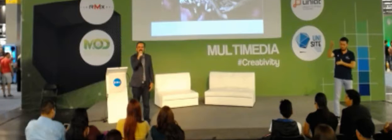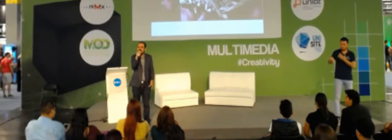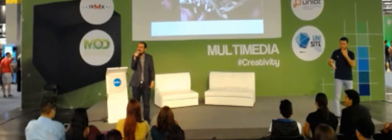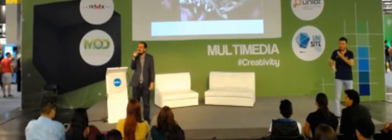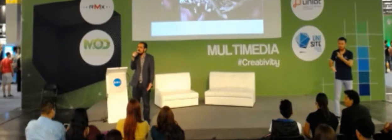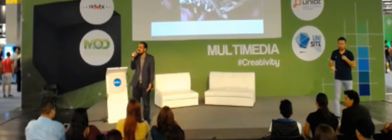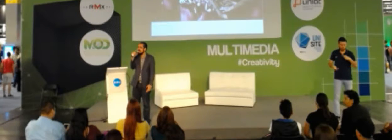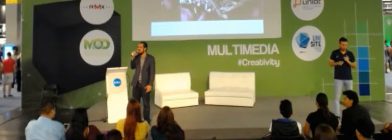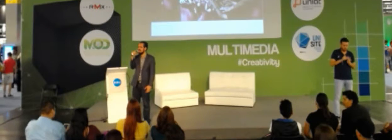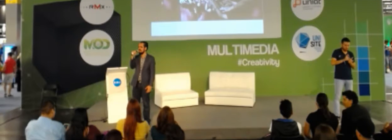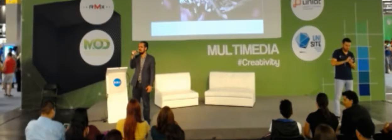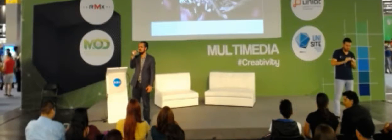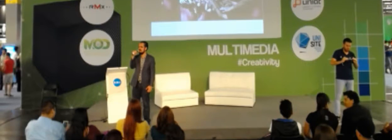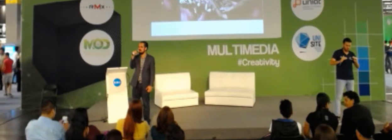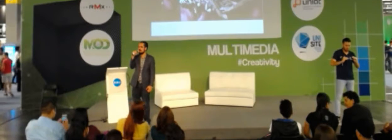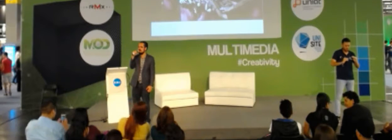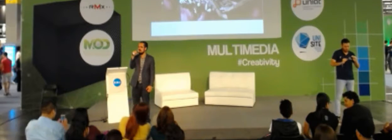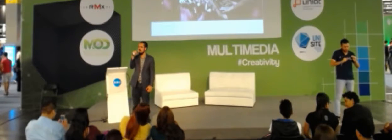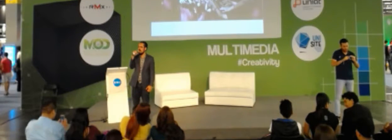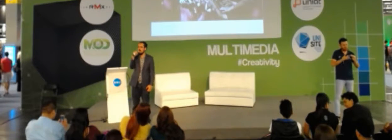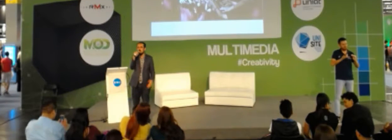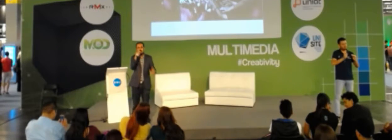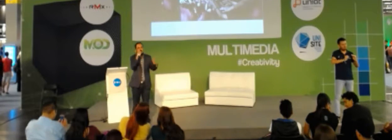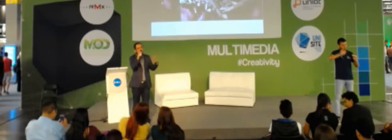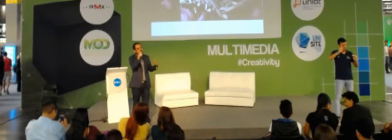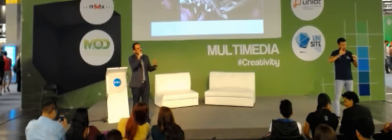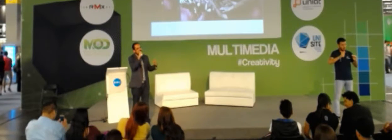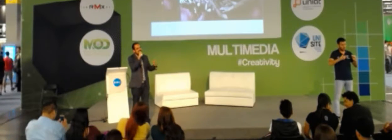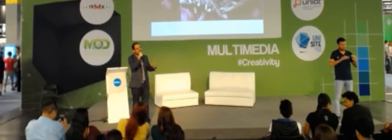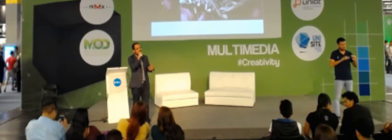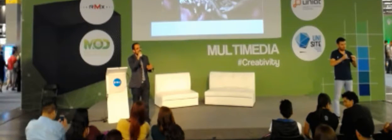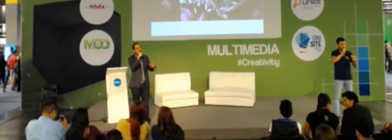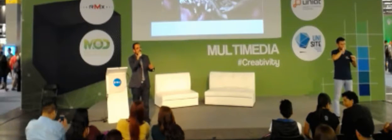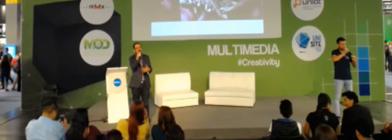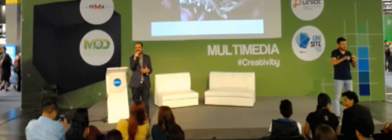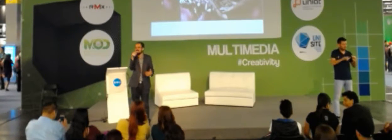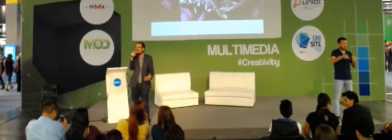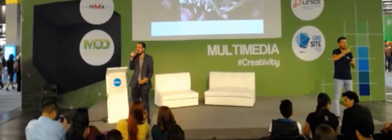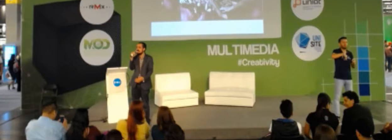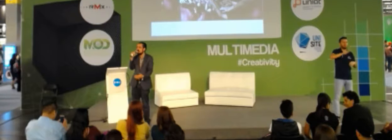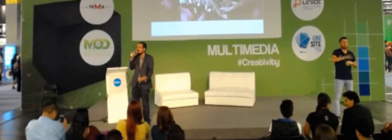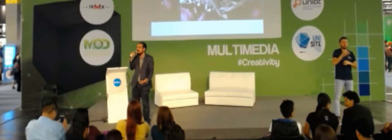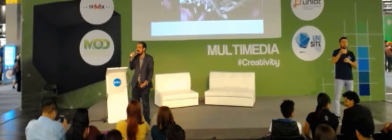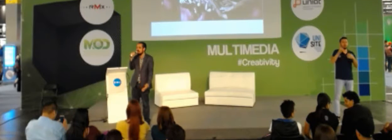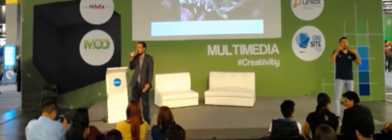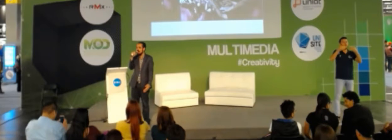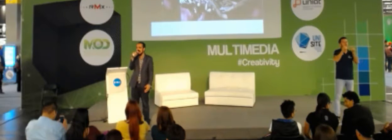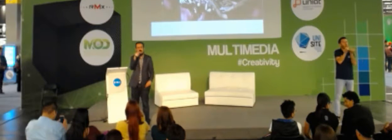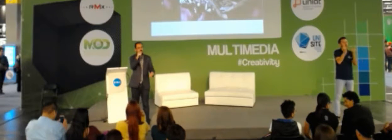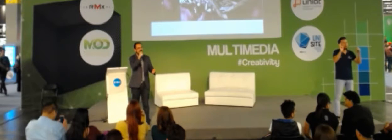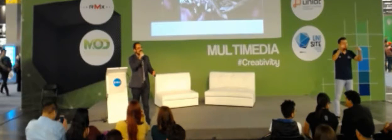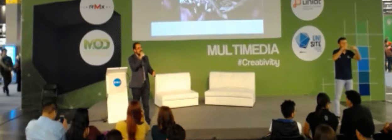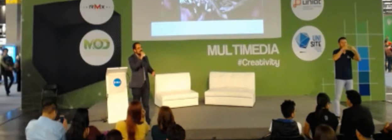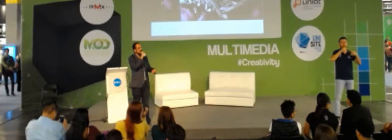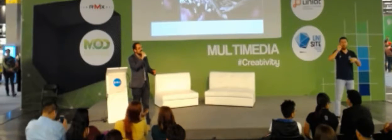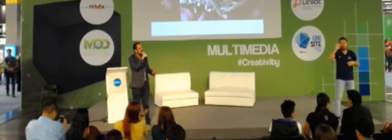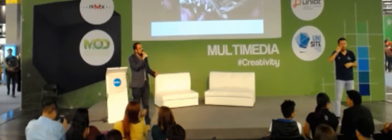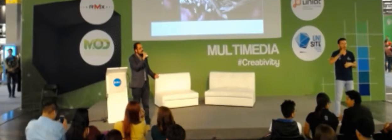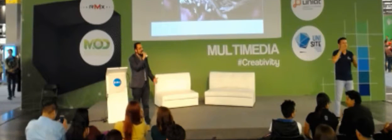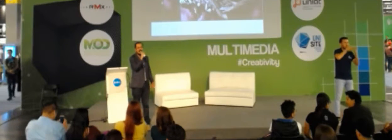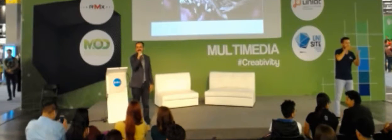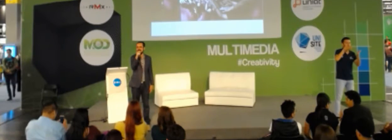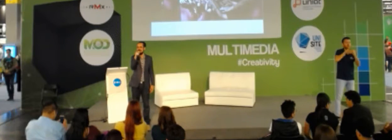¿Y qué calidad de vida es esa? Incluso muchas personas encuentran puertas cerradas todo el tiempo, empezando por las